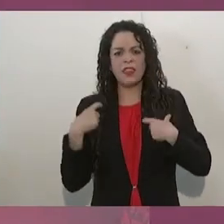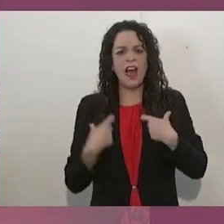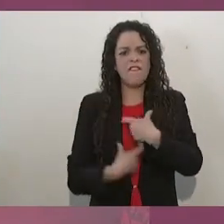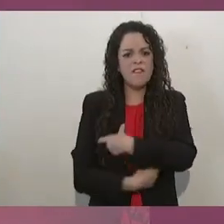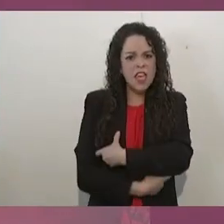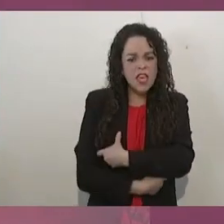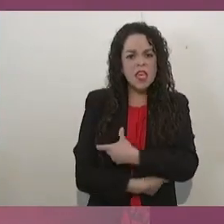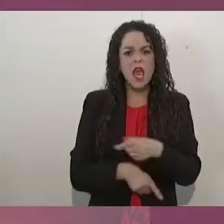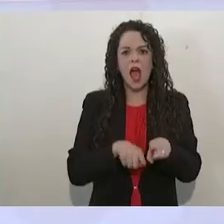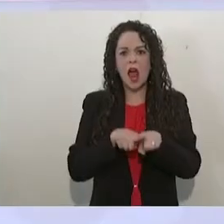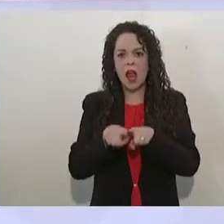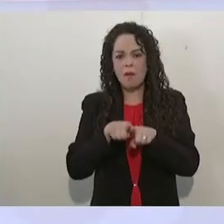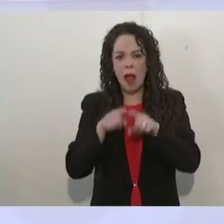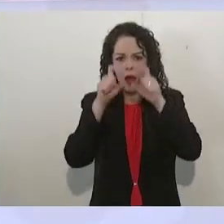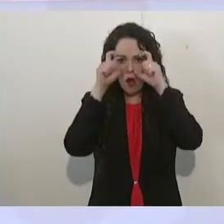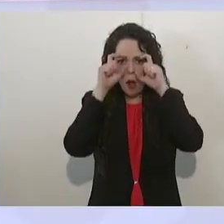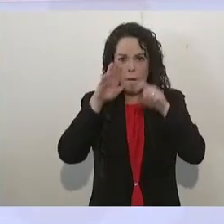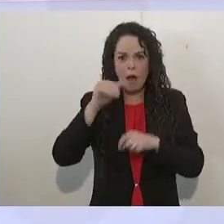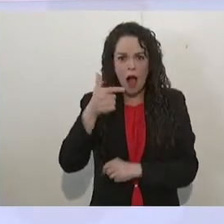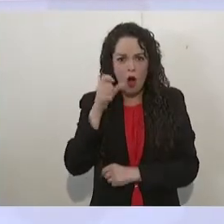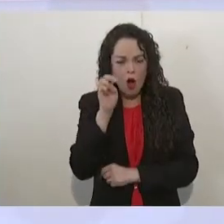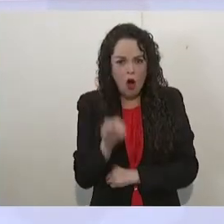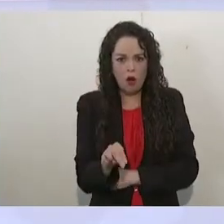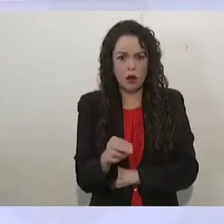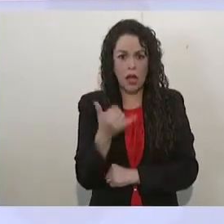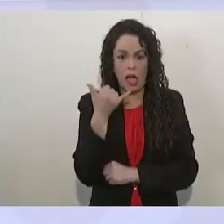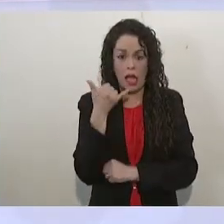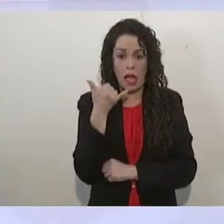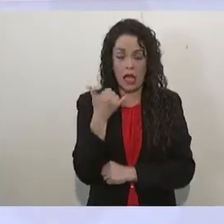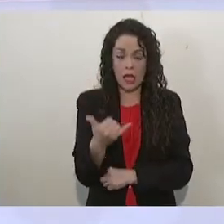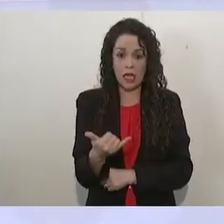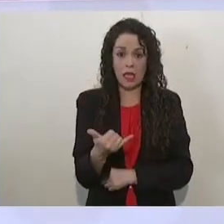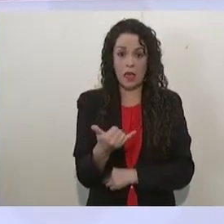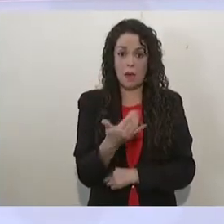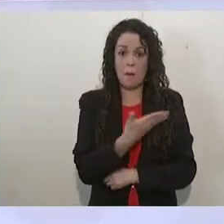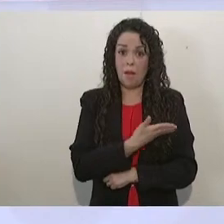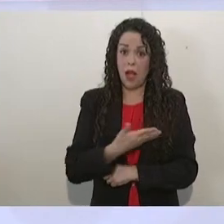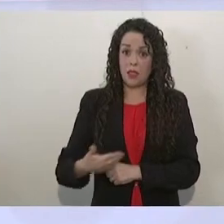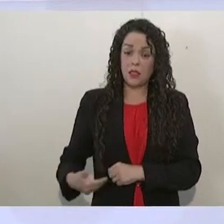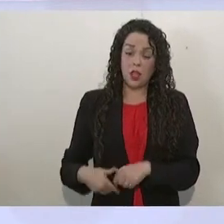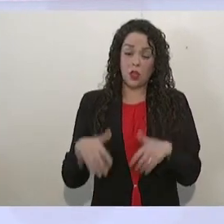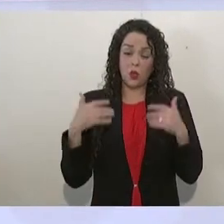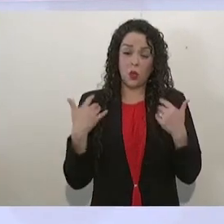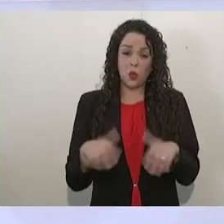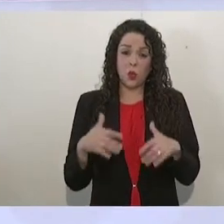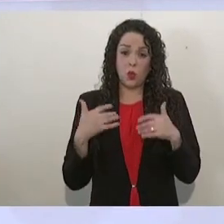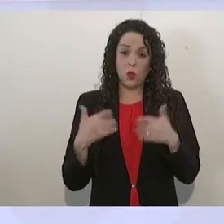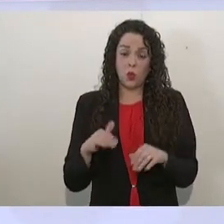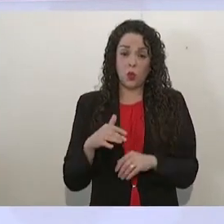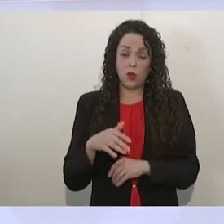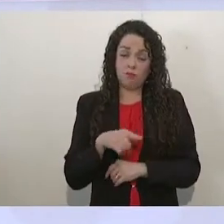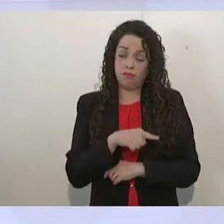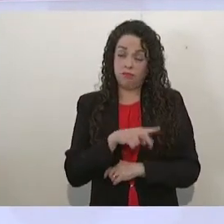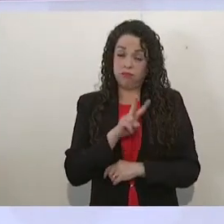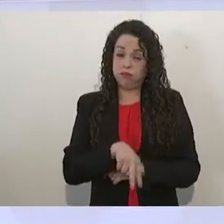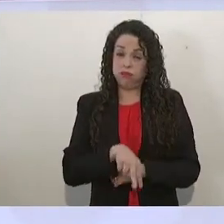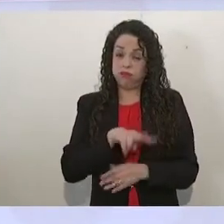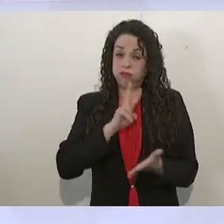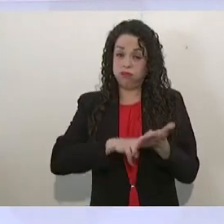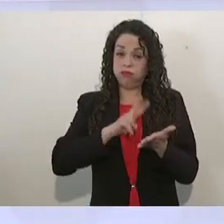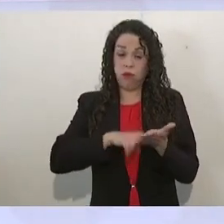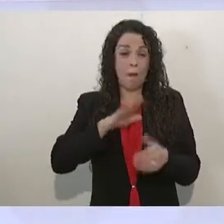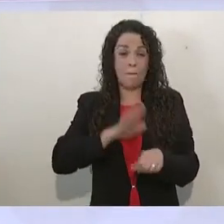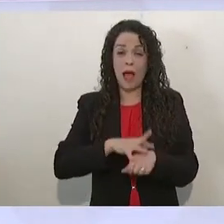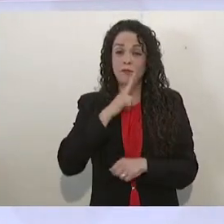hermanos Flores Magón y un extraordinario presidente también, el mejor presidente de